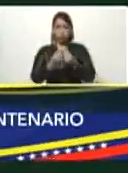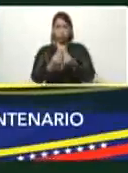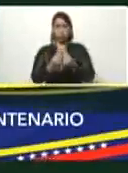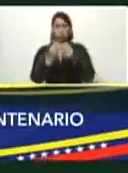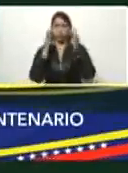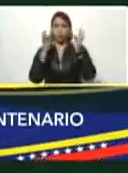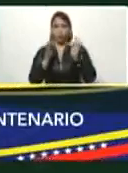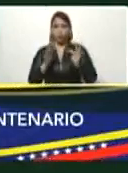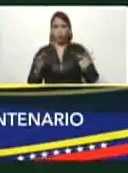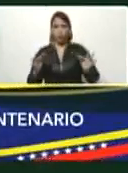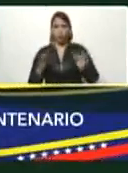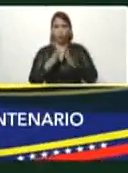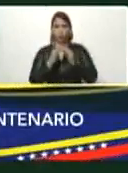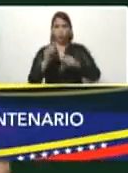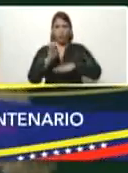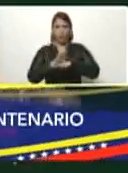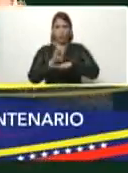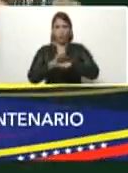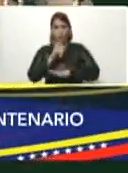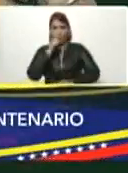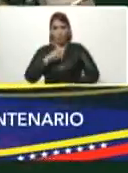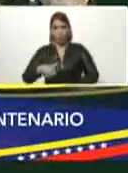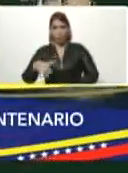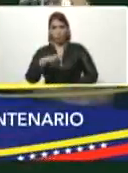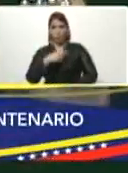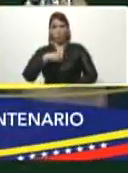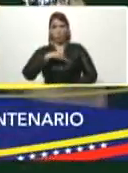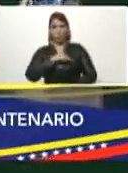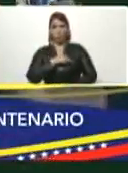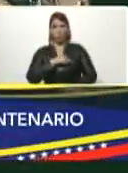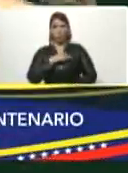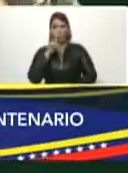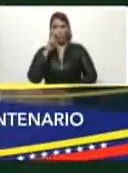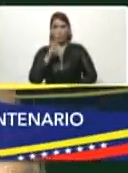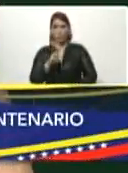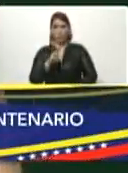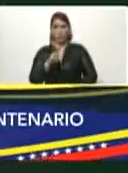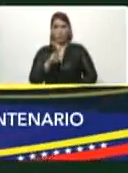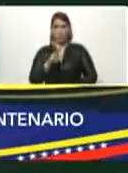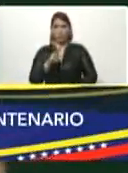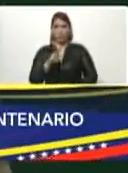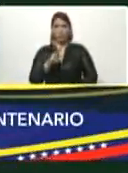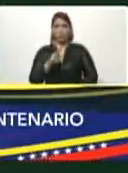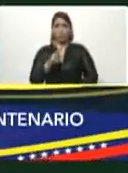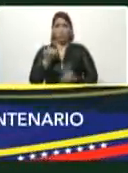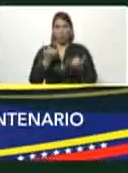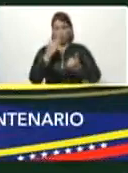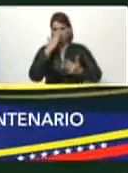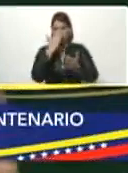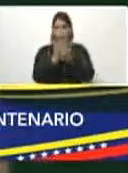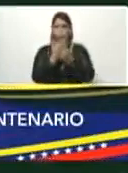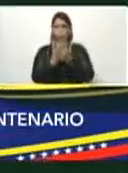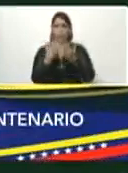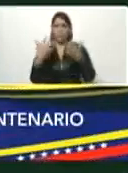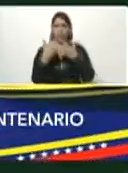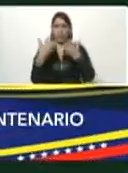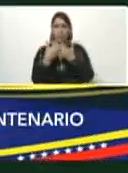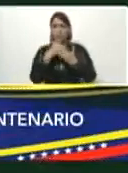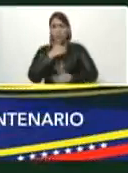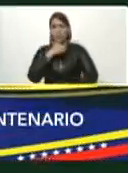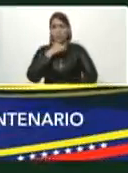esa manera a los ecuatorianos y ecuatorianas que hoy estamos enfrentando una gran batalla de resistencia